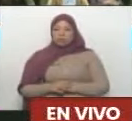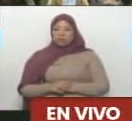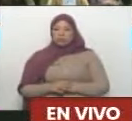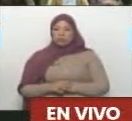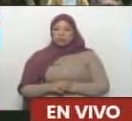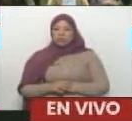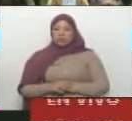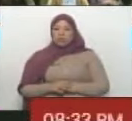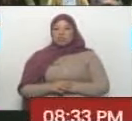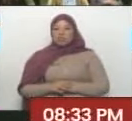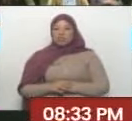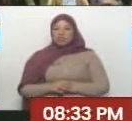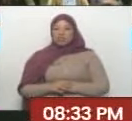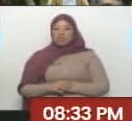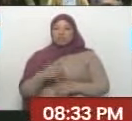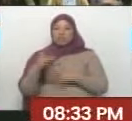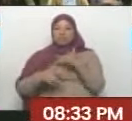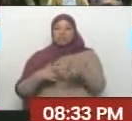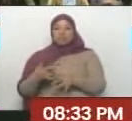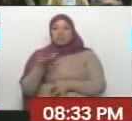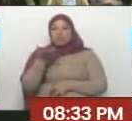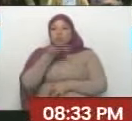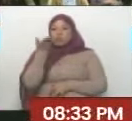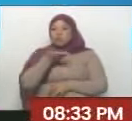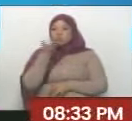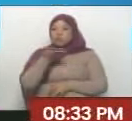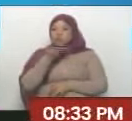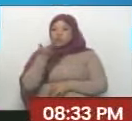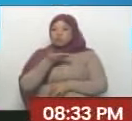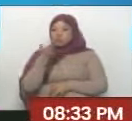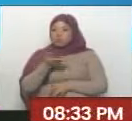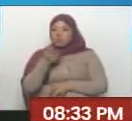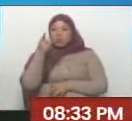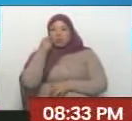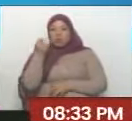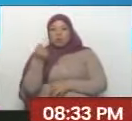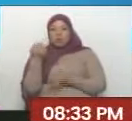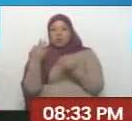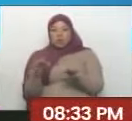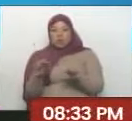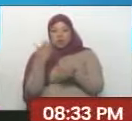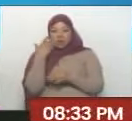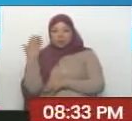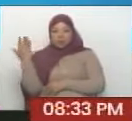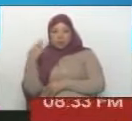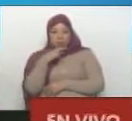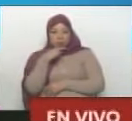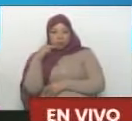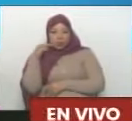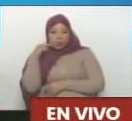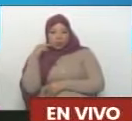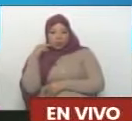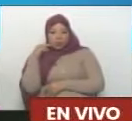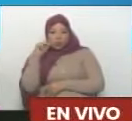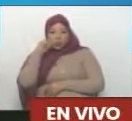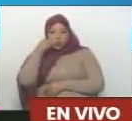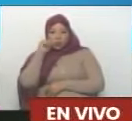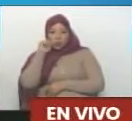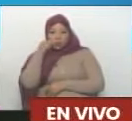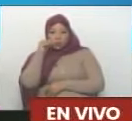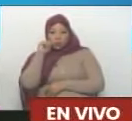Me están trayendo una sopita. ¿Ah? Una sopita tradicional. De pollo, con su permiso,